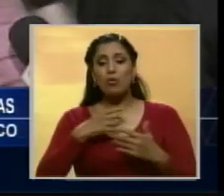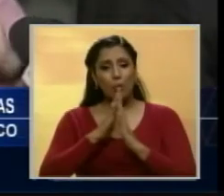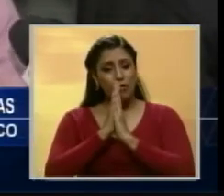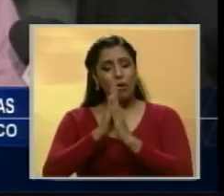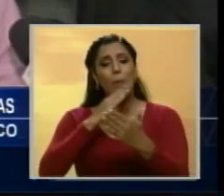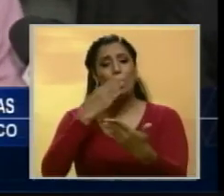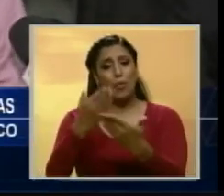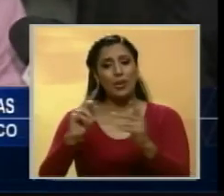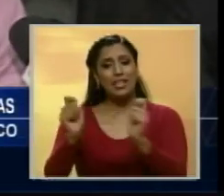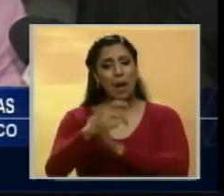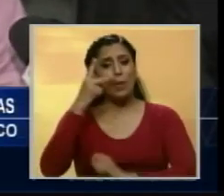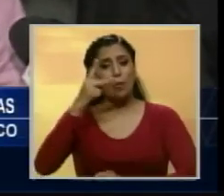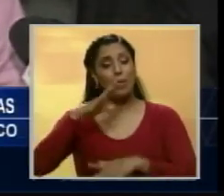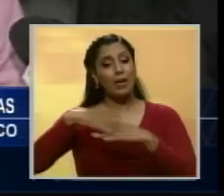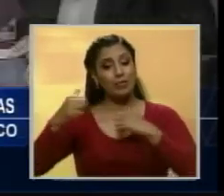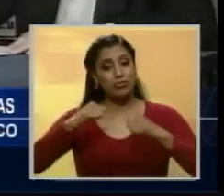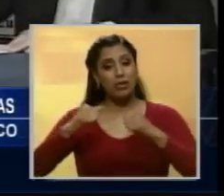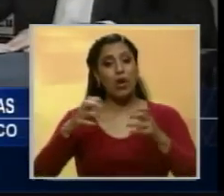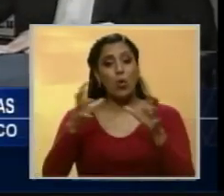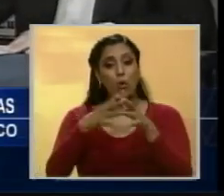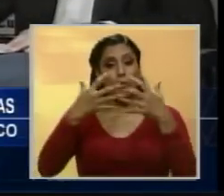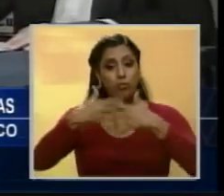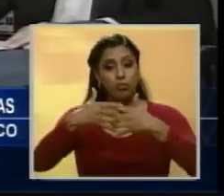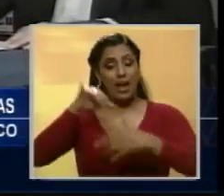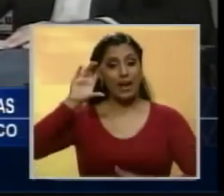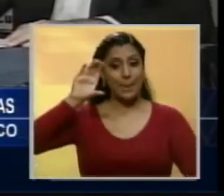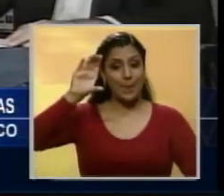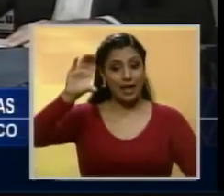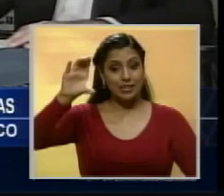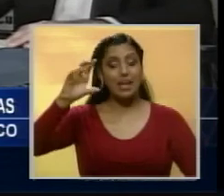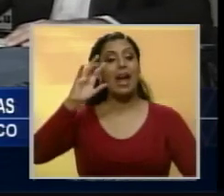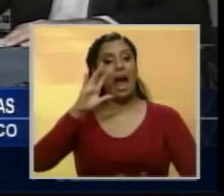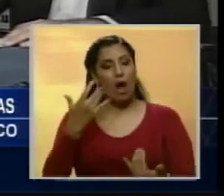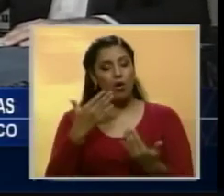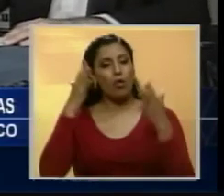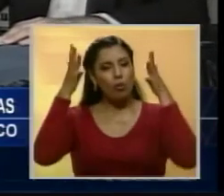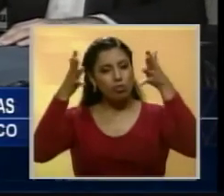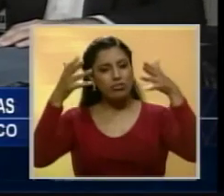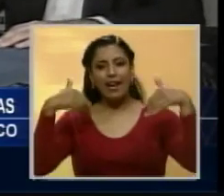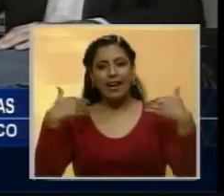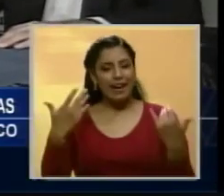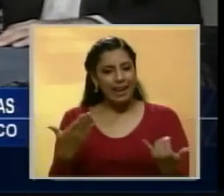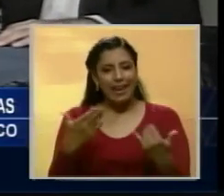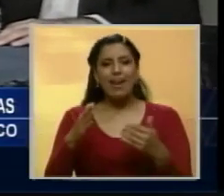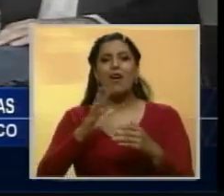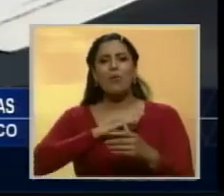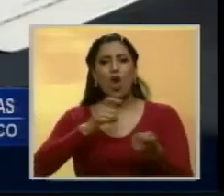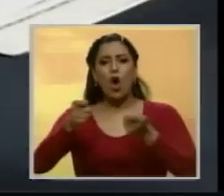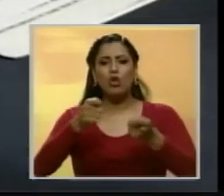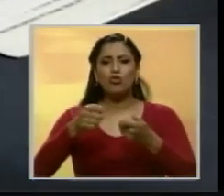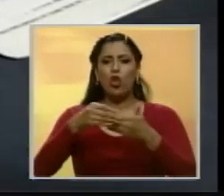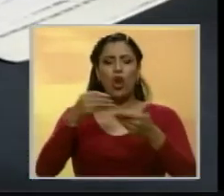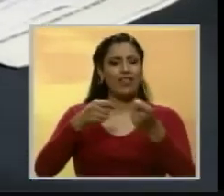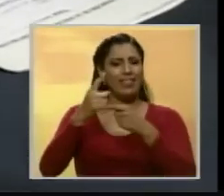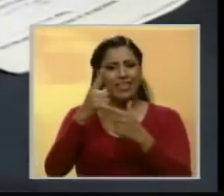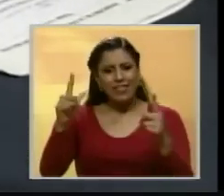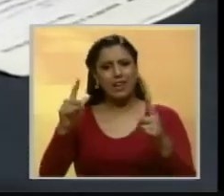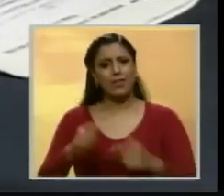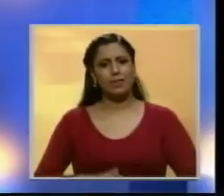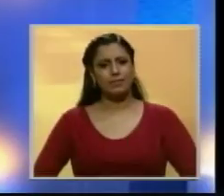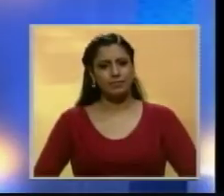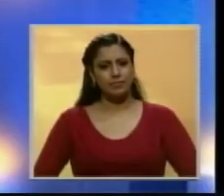en las políticas económicas para reactivar el sector productivo del país. Entre las recomendaciones está desmontar el control de cambio y de